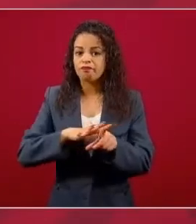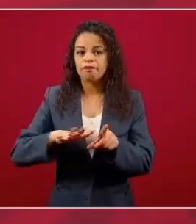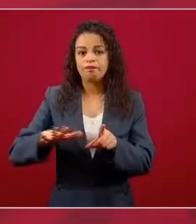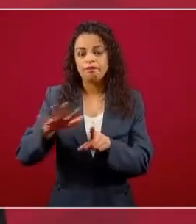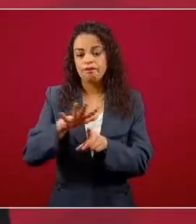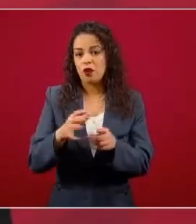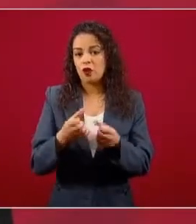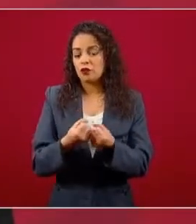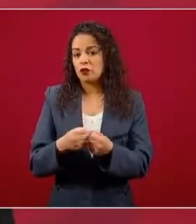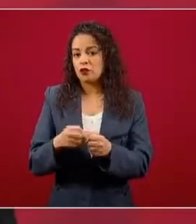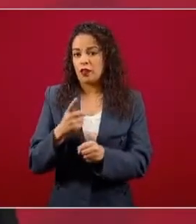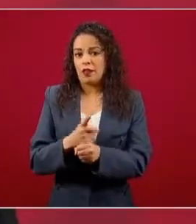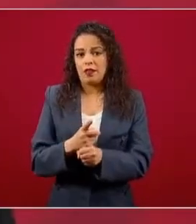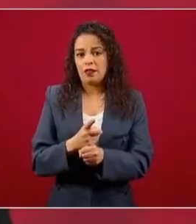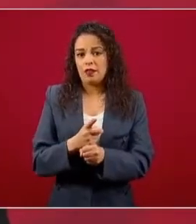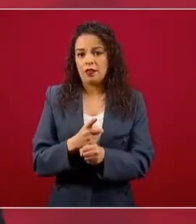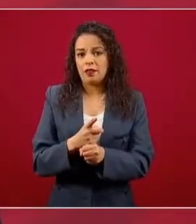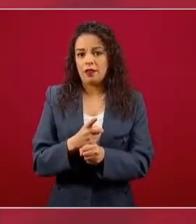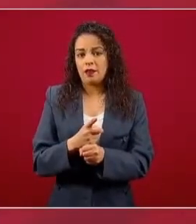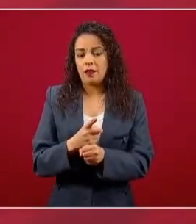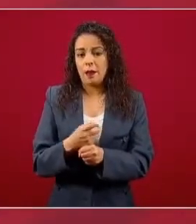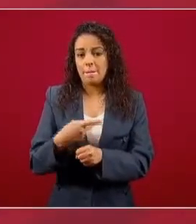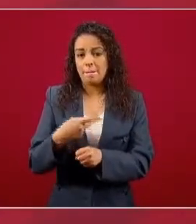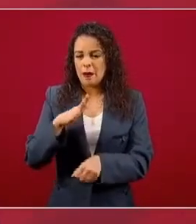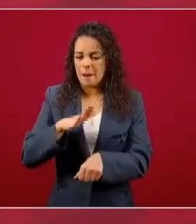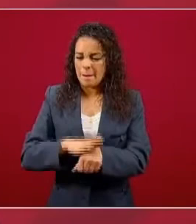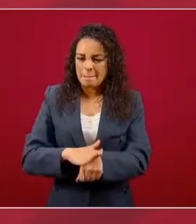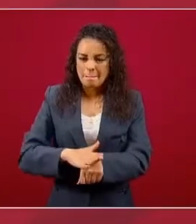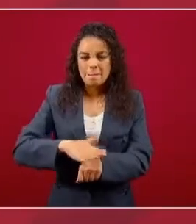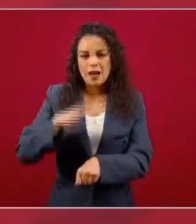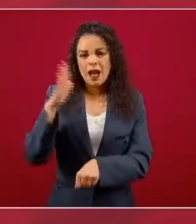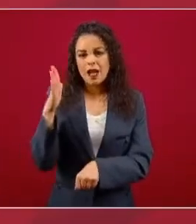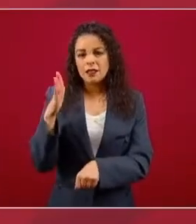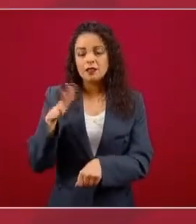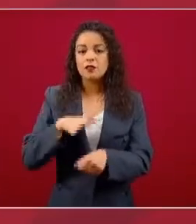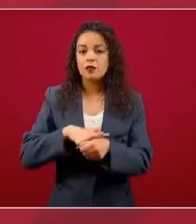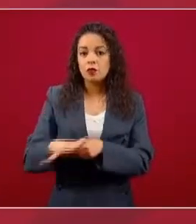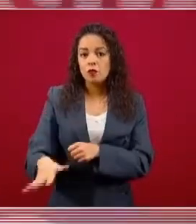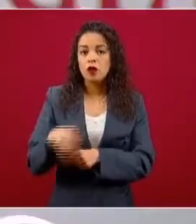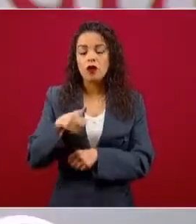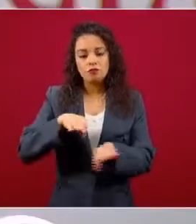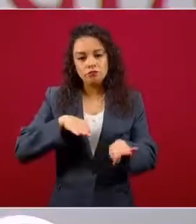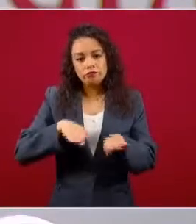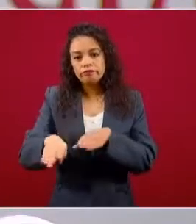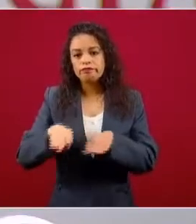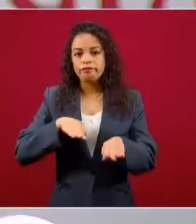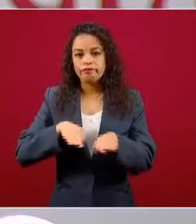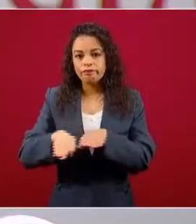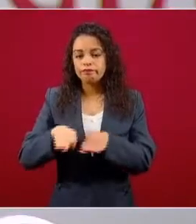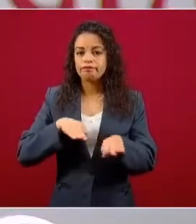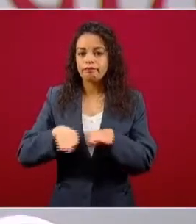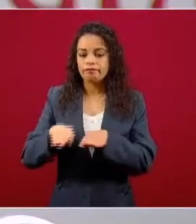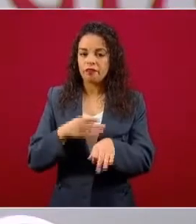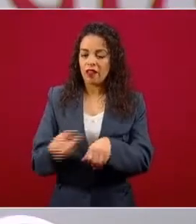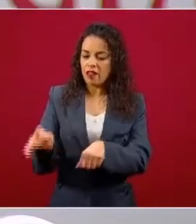pero más aún con su trabajo dedicado diario y silencioso ustedes